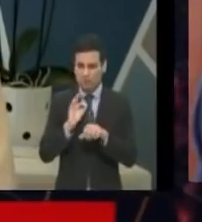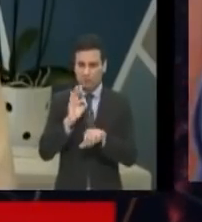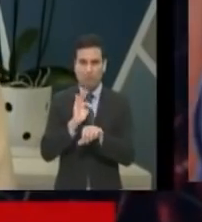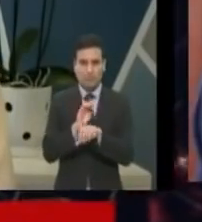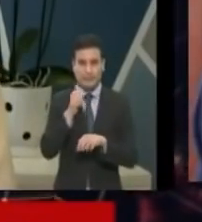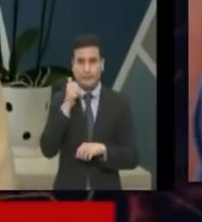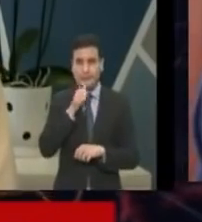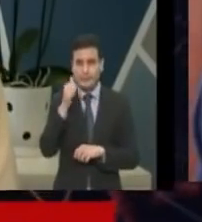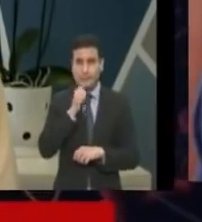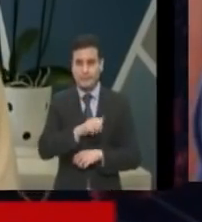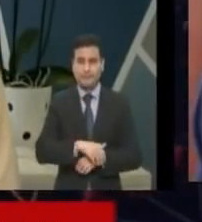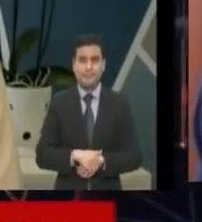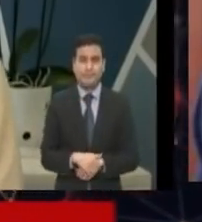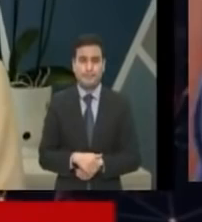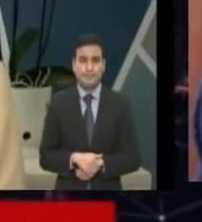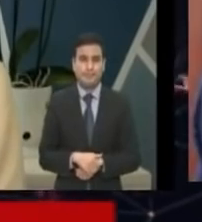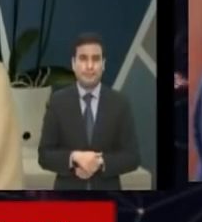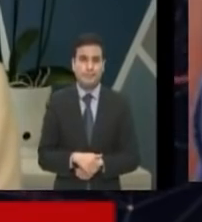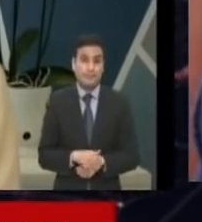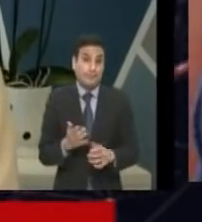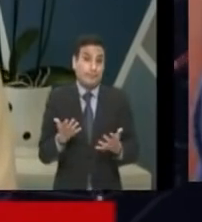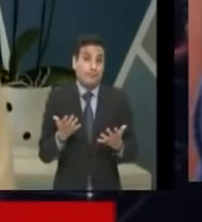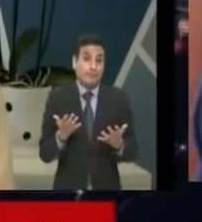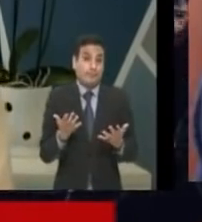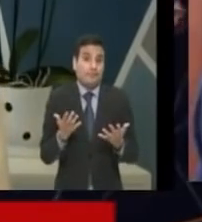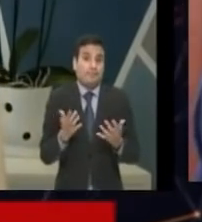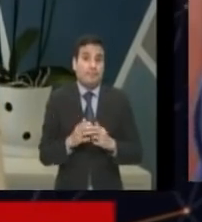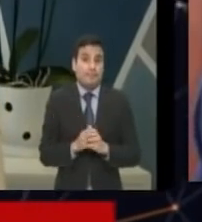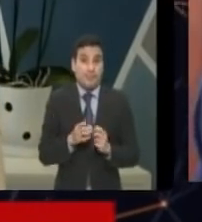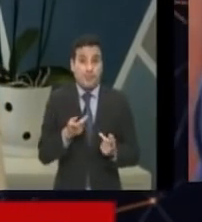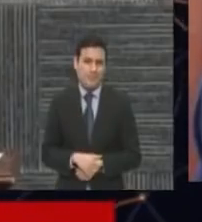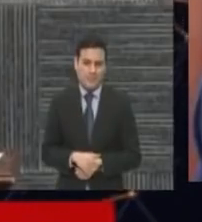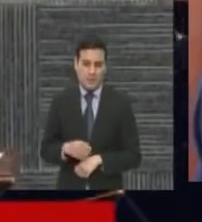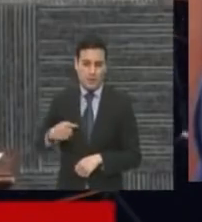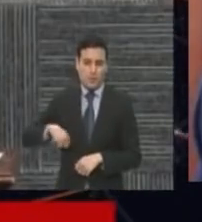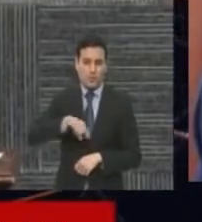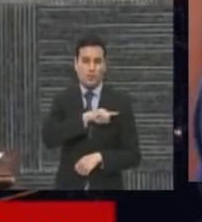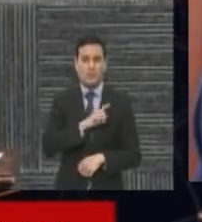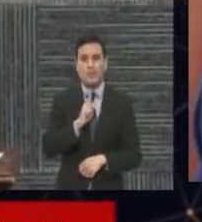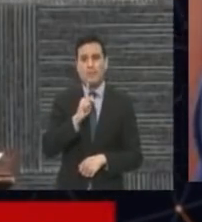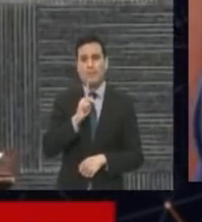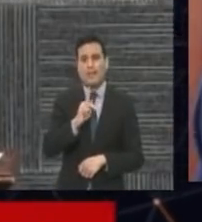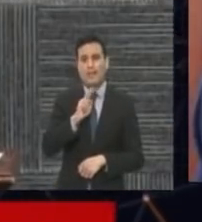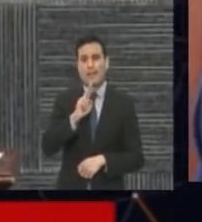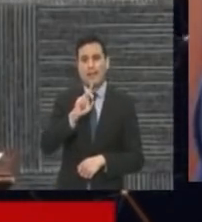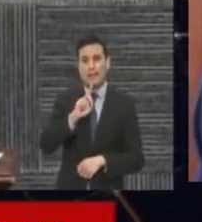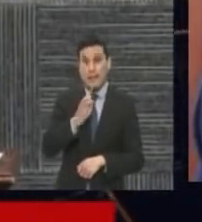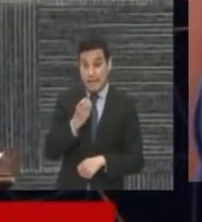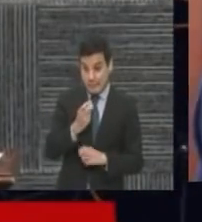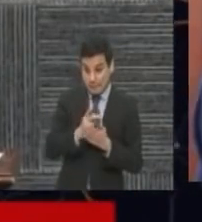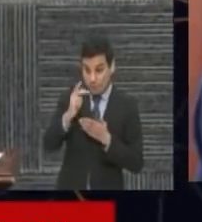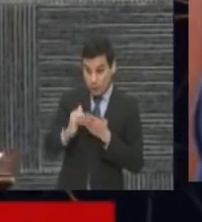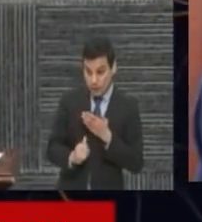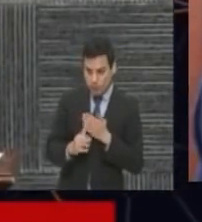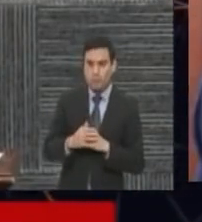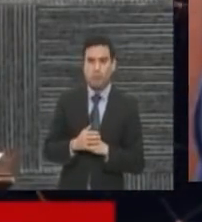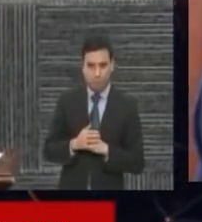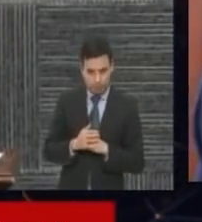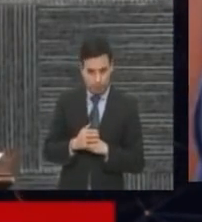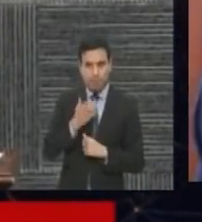de llevar a cabo esta obligación constitucional. Hay que ver, tampoco conviene